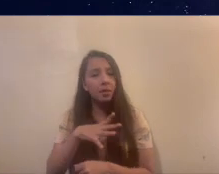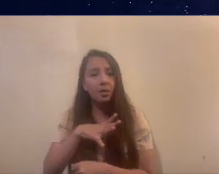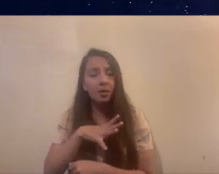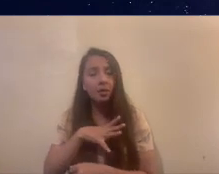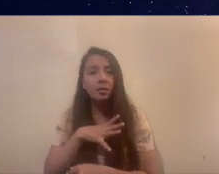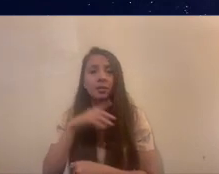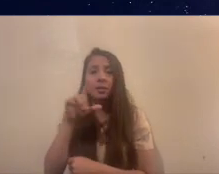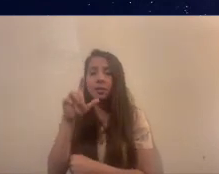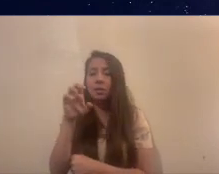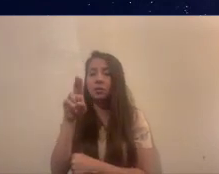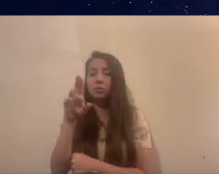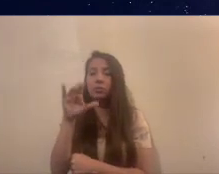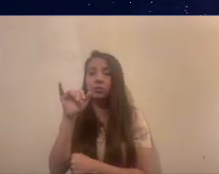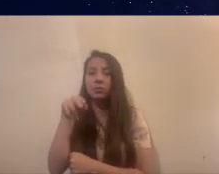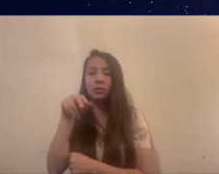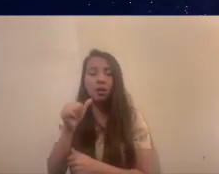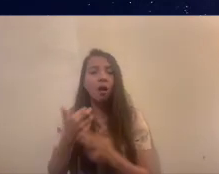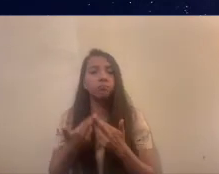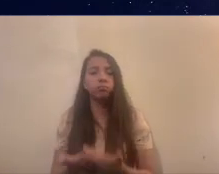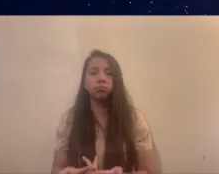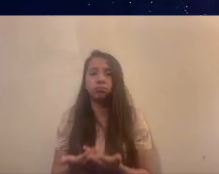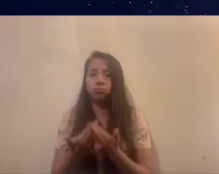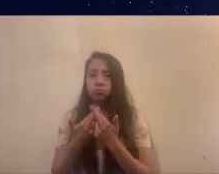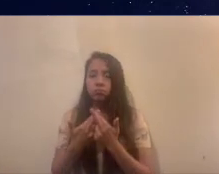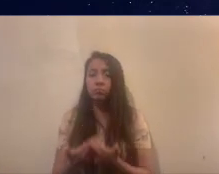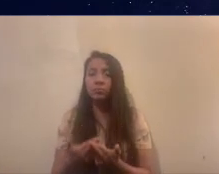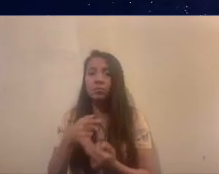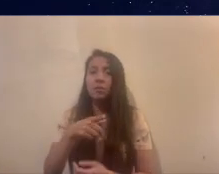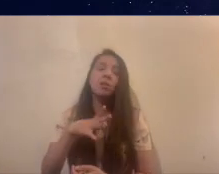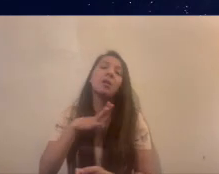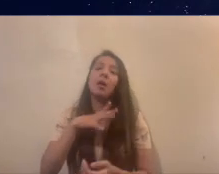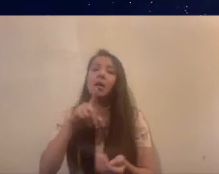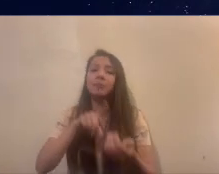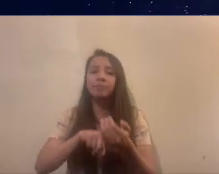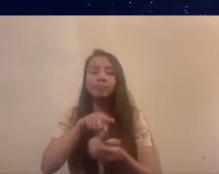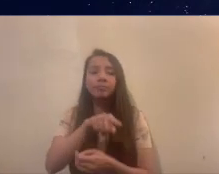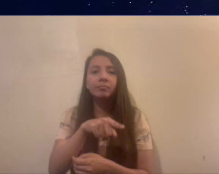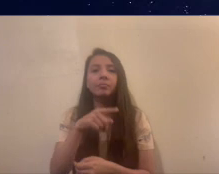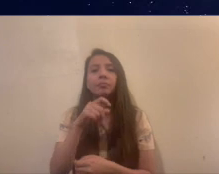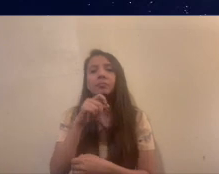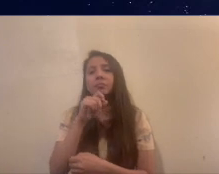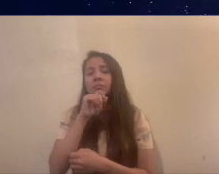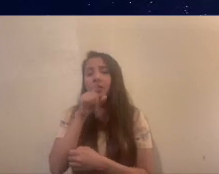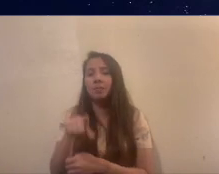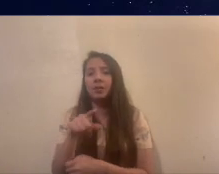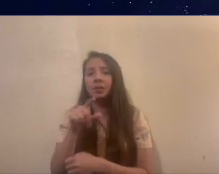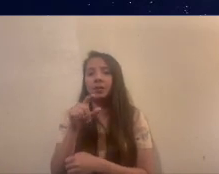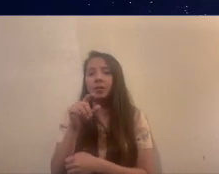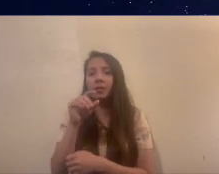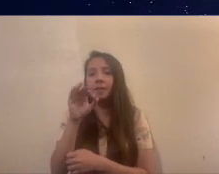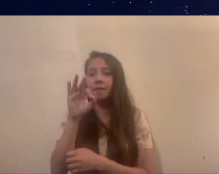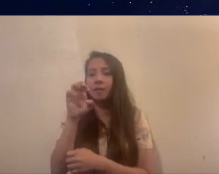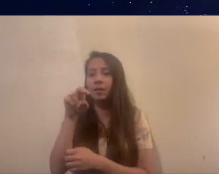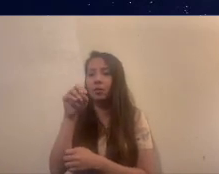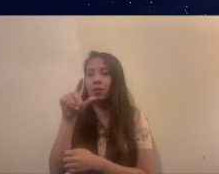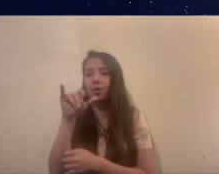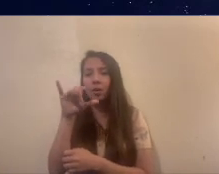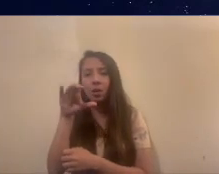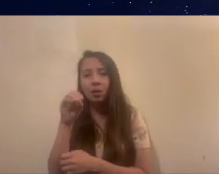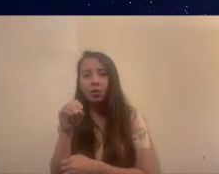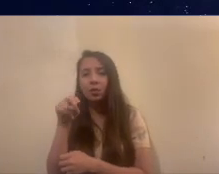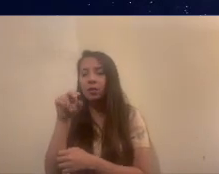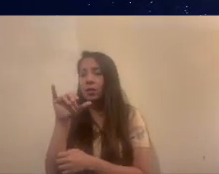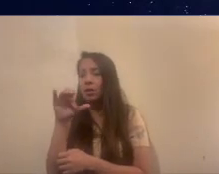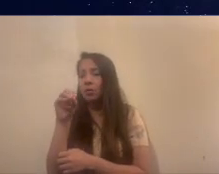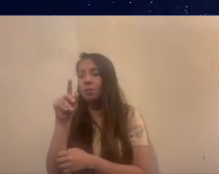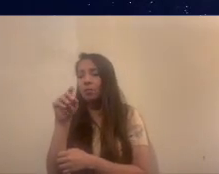quinoa, con leucina presente y en abundancia, que tienen altos contenidos de compuestos fenólicos, flavonoides,